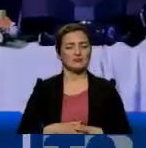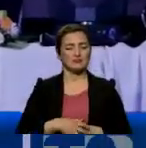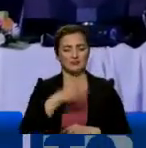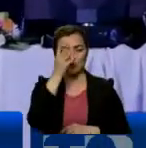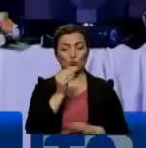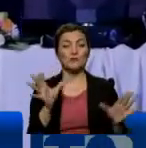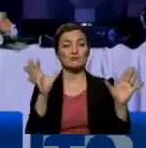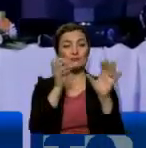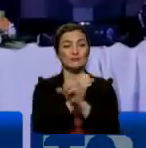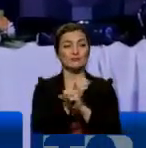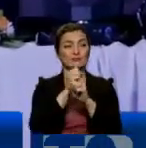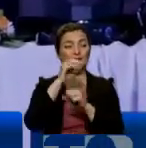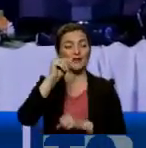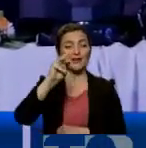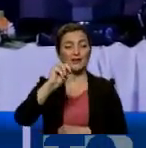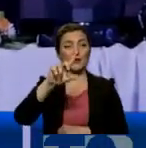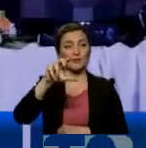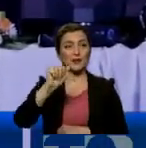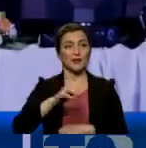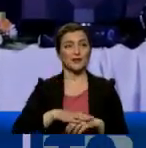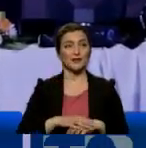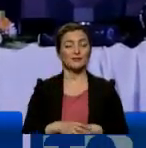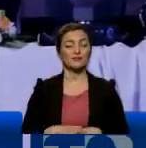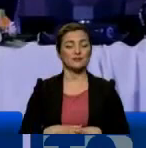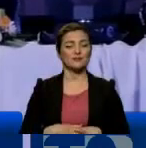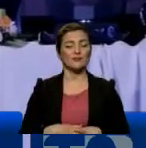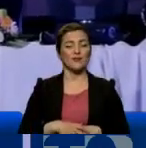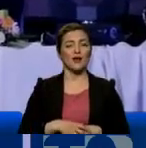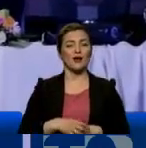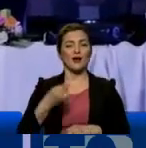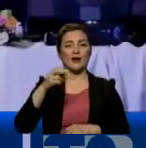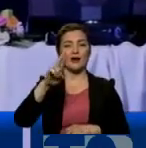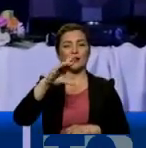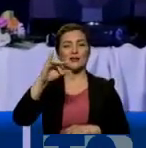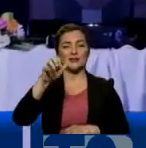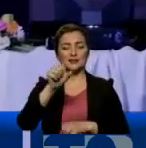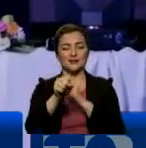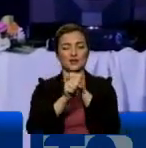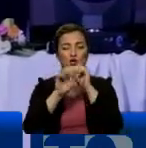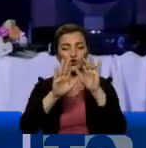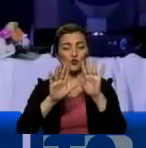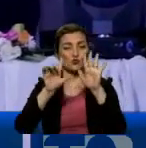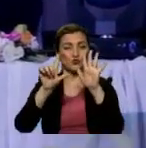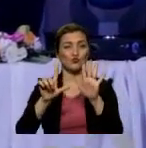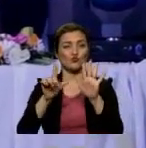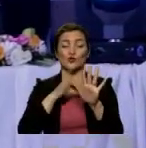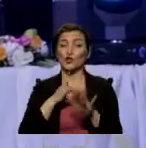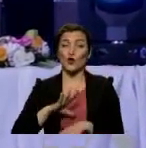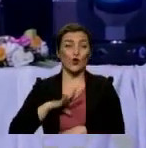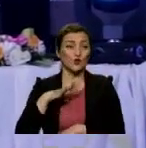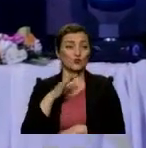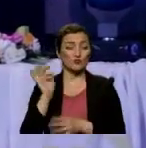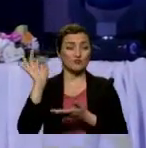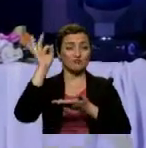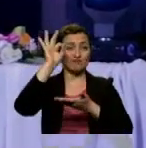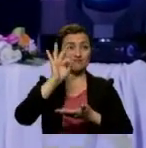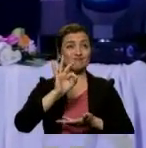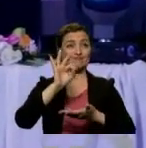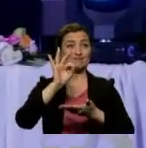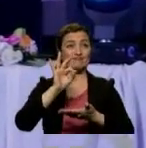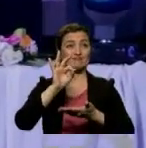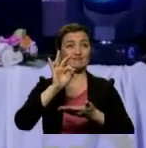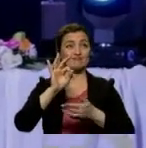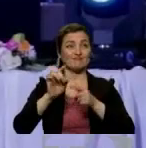buenas noches, soy Camila Soledad García Serrano, tengo 17 años de edad y me siento muy orgullosa de representar a